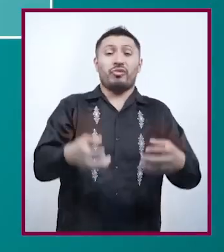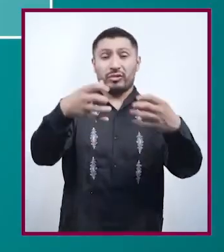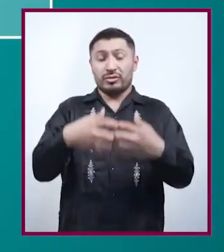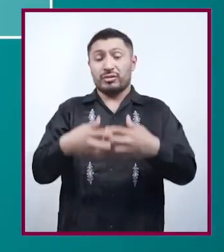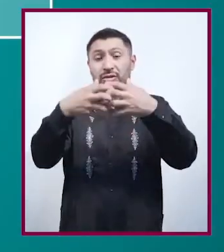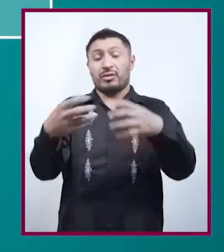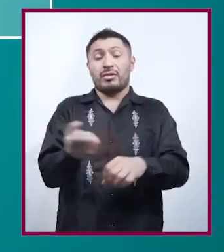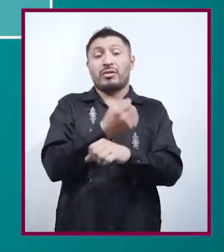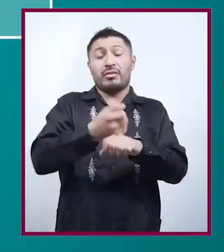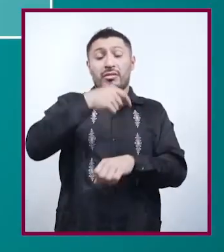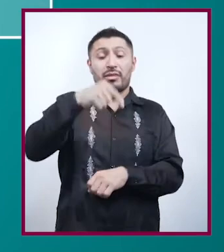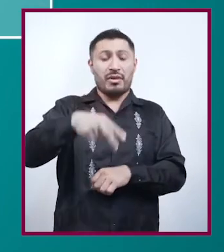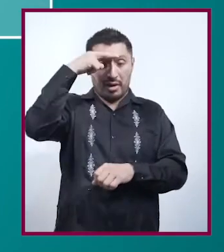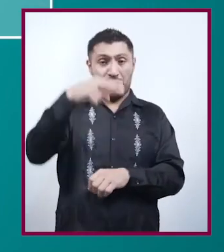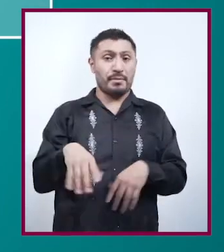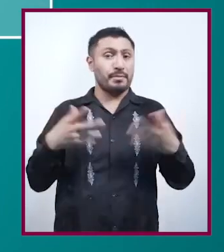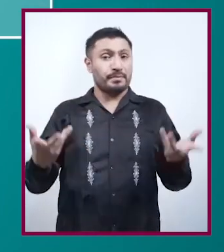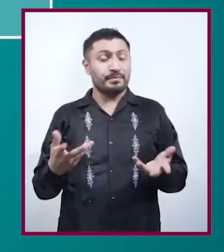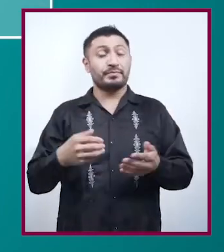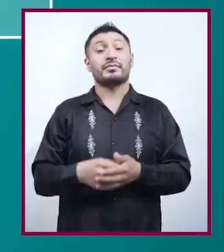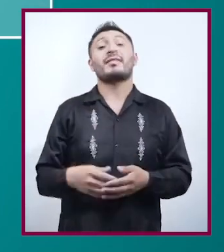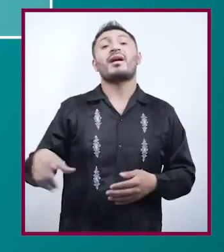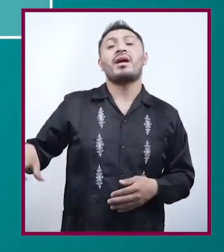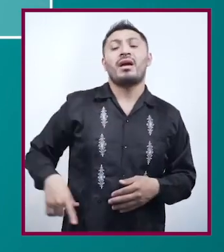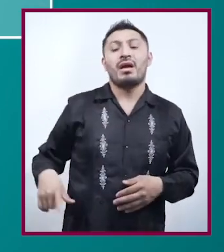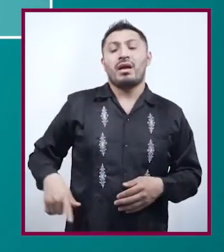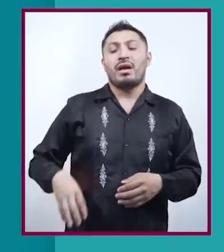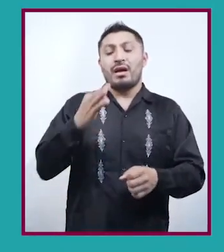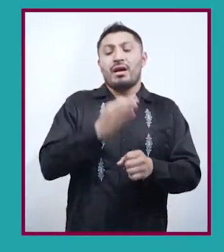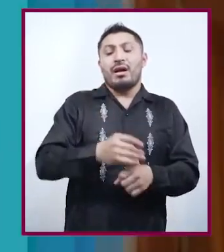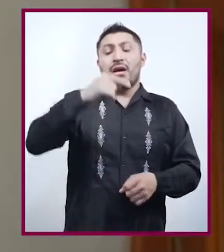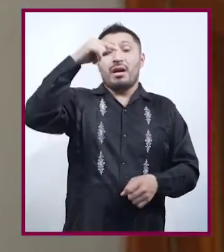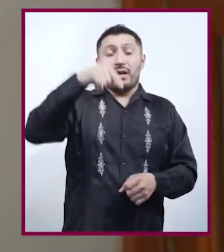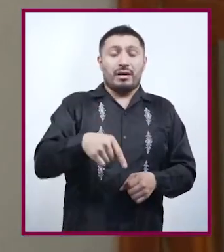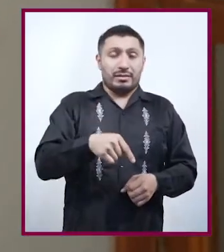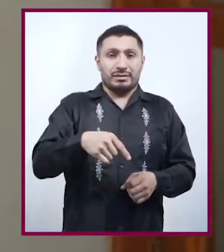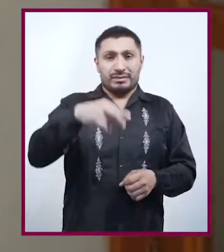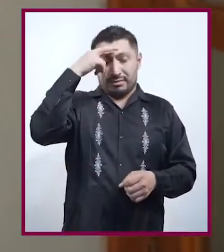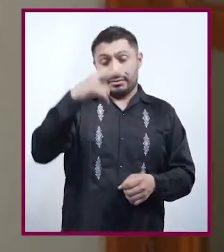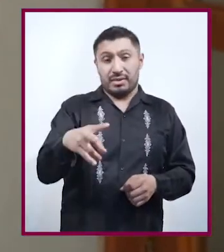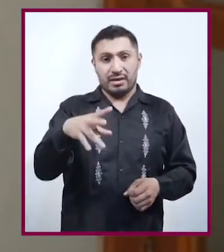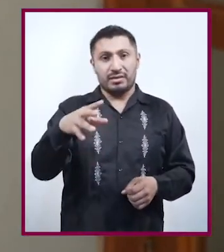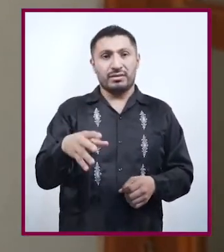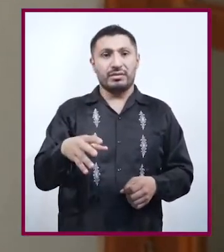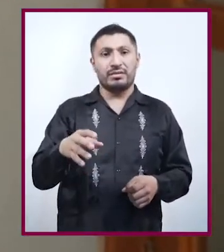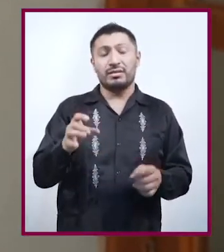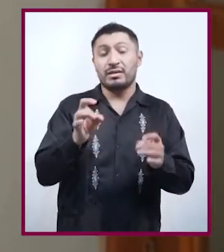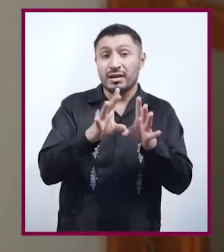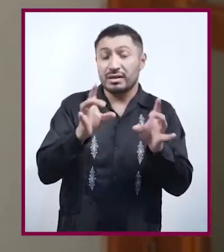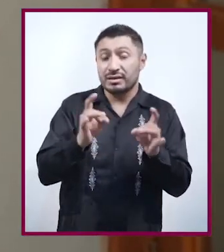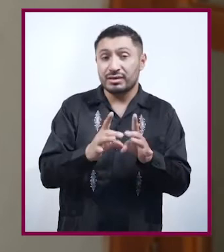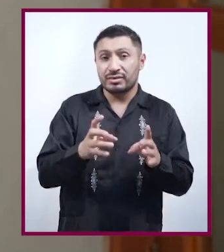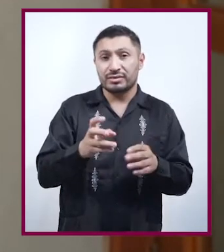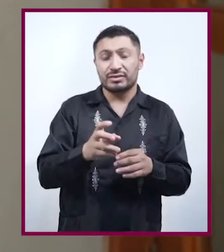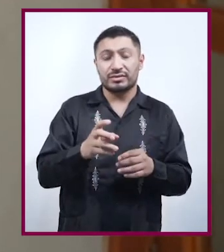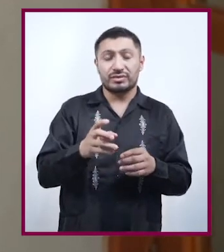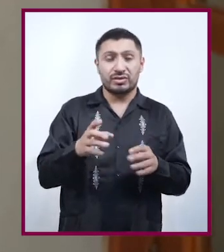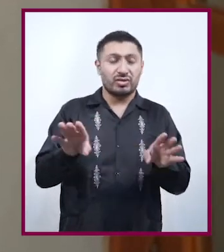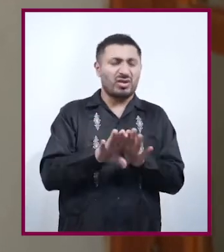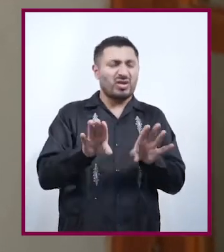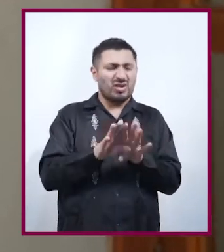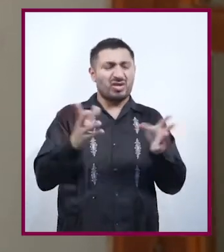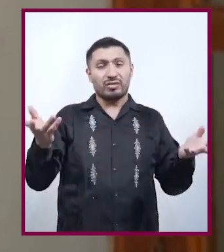estado actual y el futuro de la industria zapatera en México? El estado actual en México, como